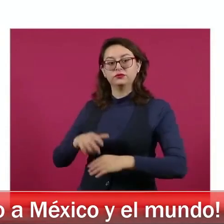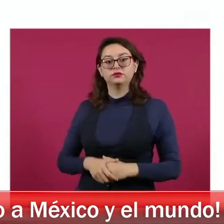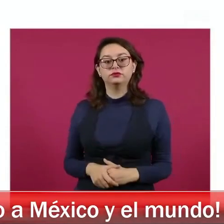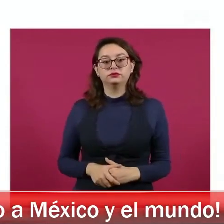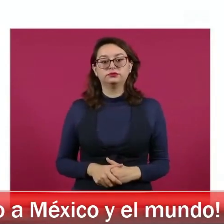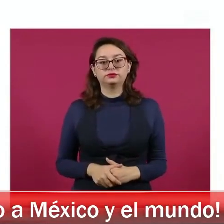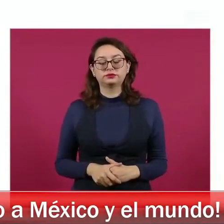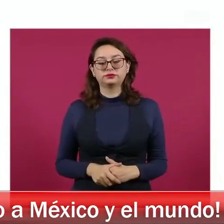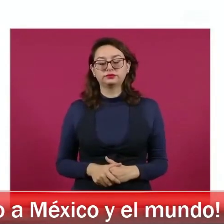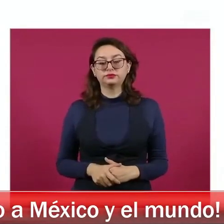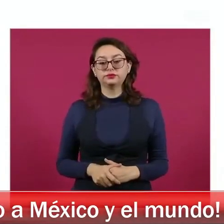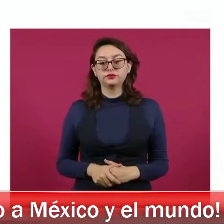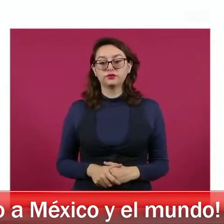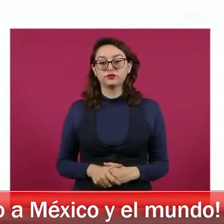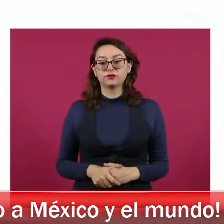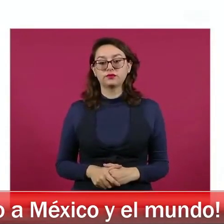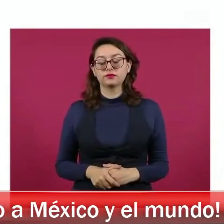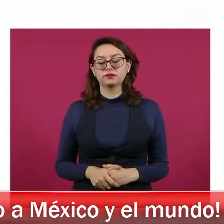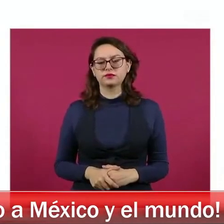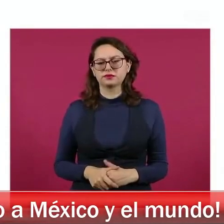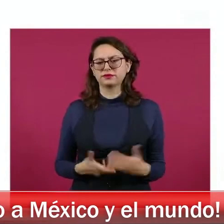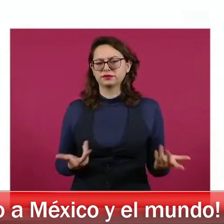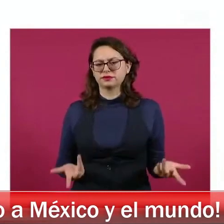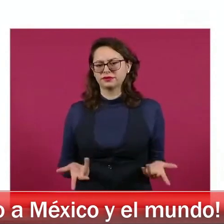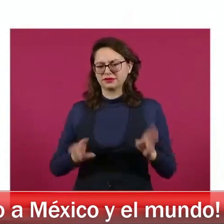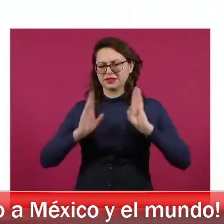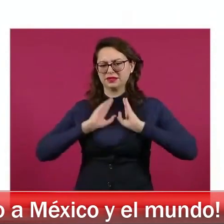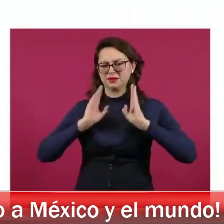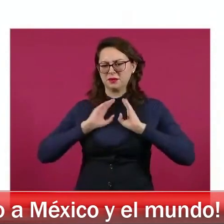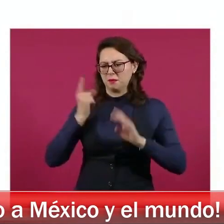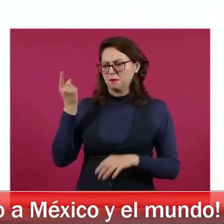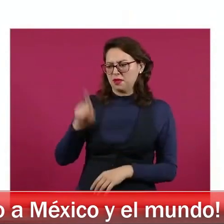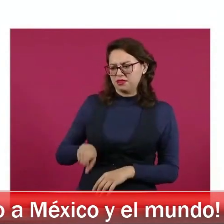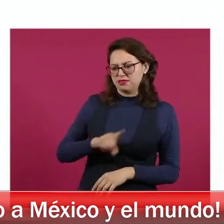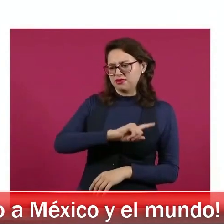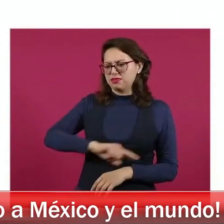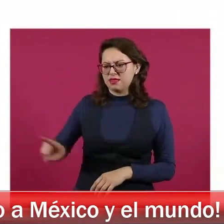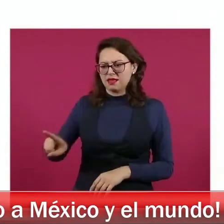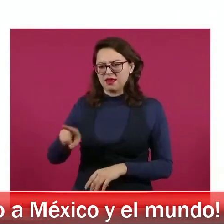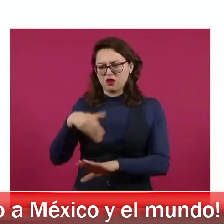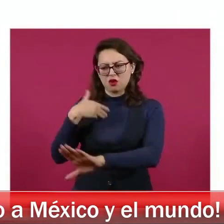es lo que le dijo Calderón a la maestra de